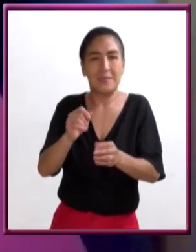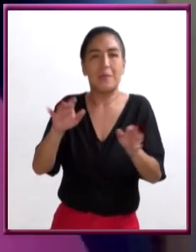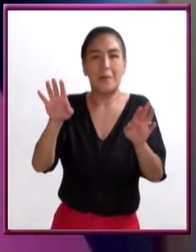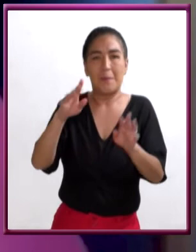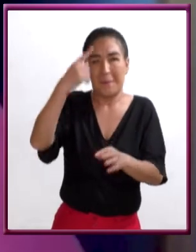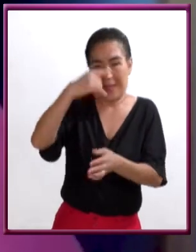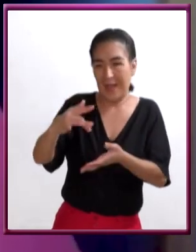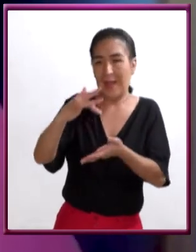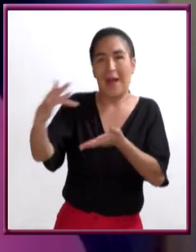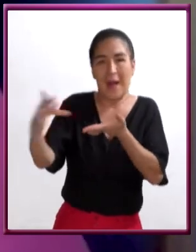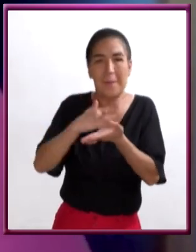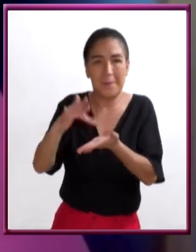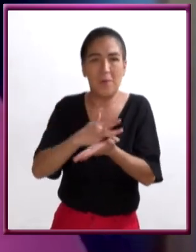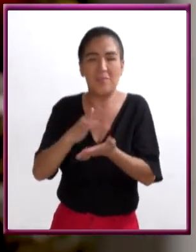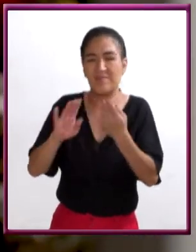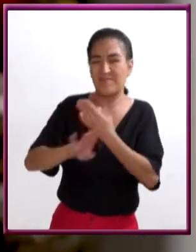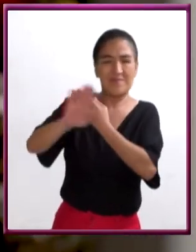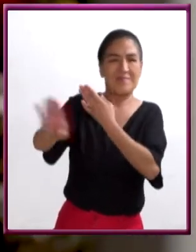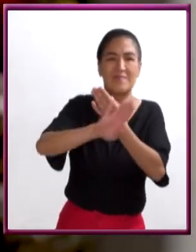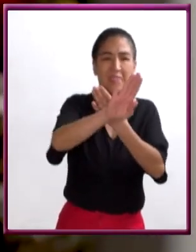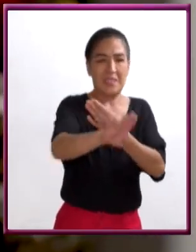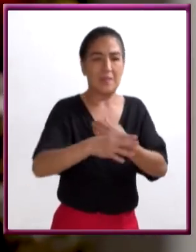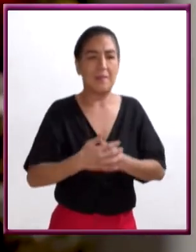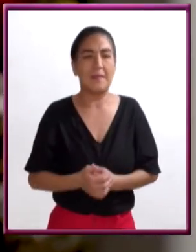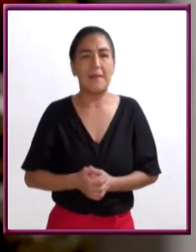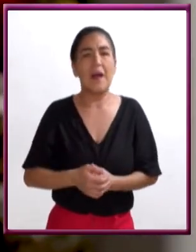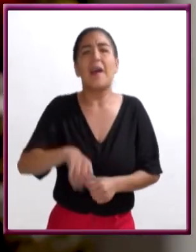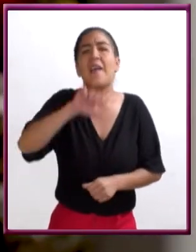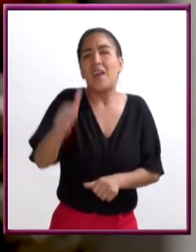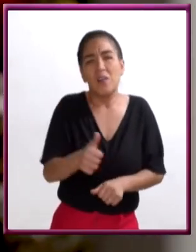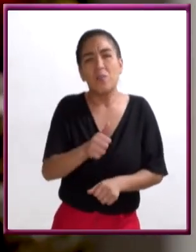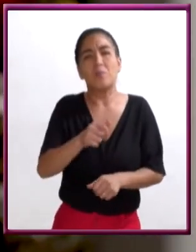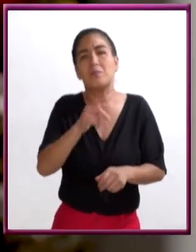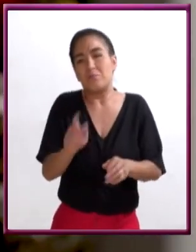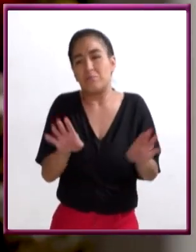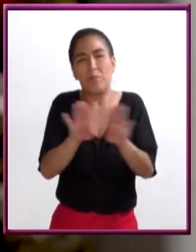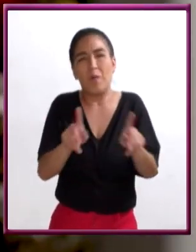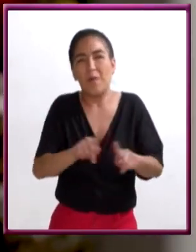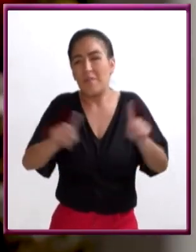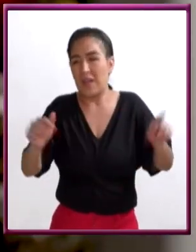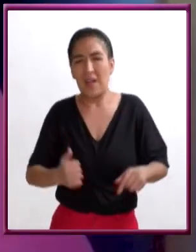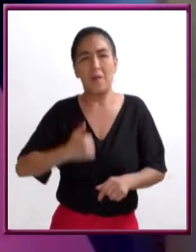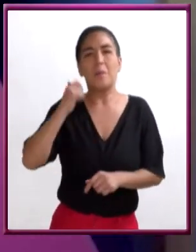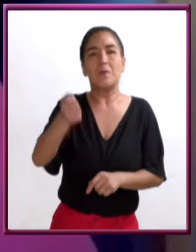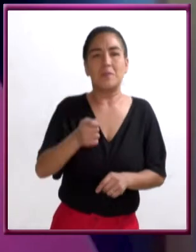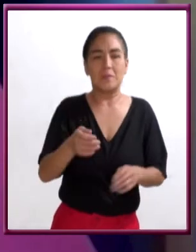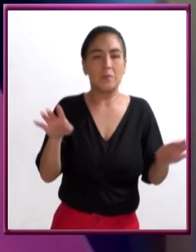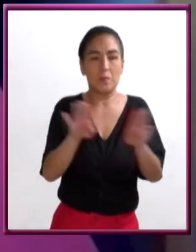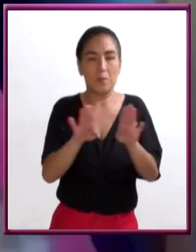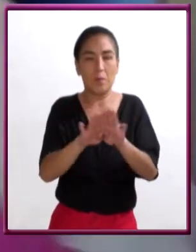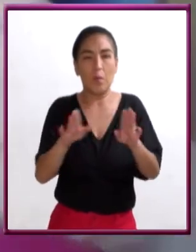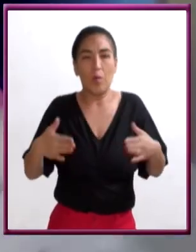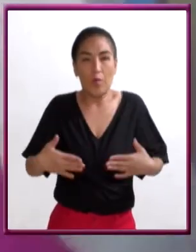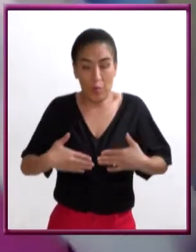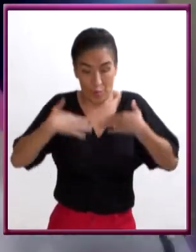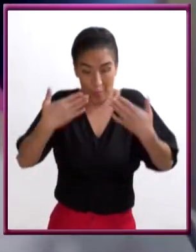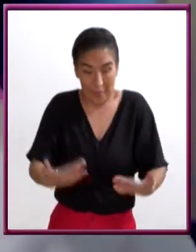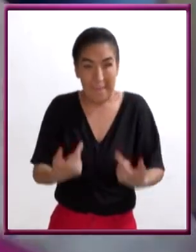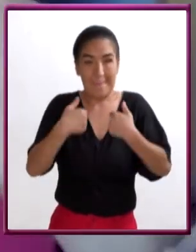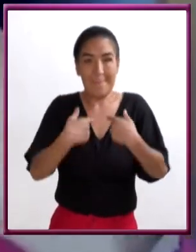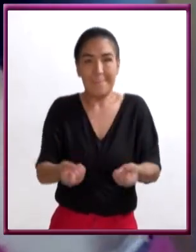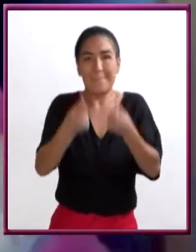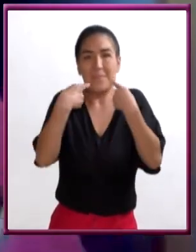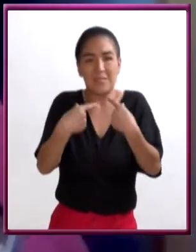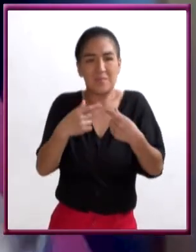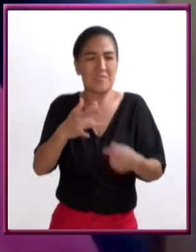de nuestras redes de apoyo, digamos. ¿Y qué lo hace diferente de otros abusos emocionales que hay? La desconfianza que se crea